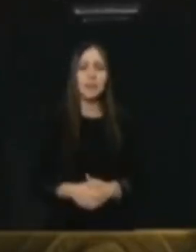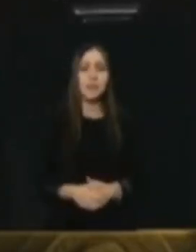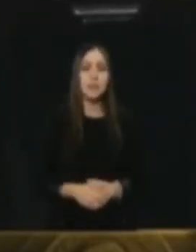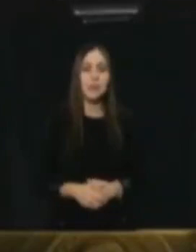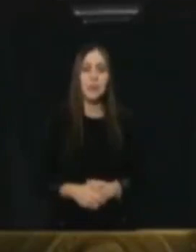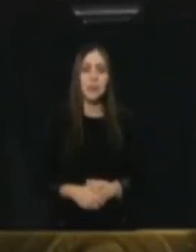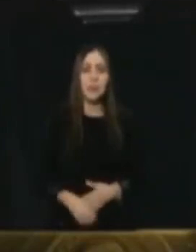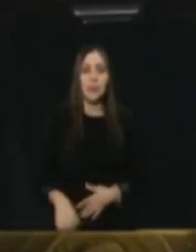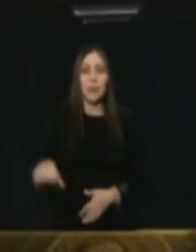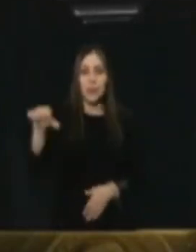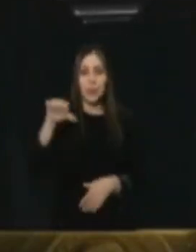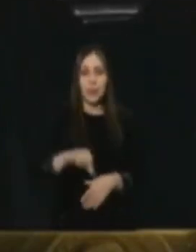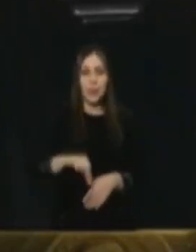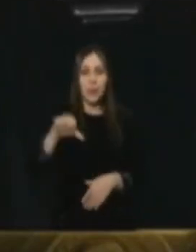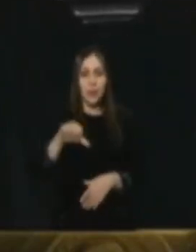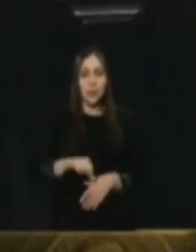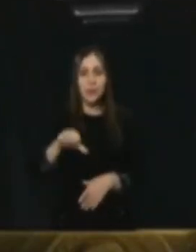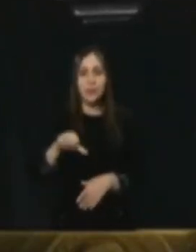después de tanta